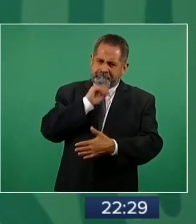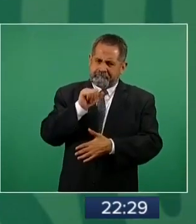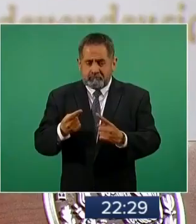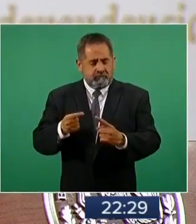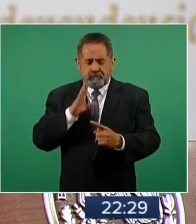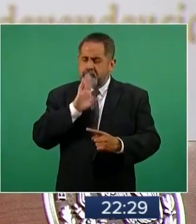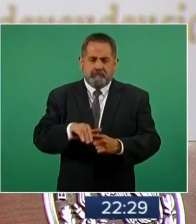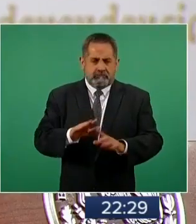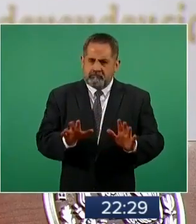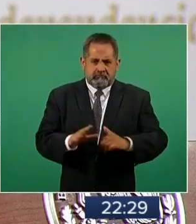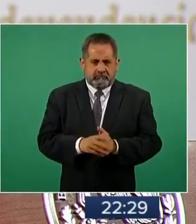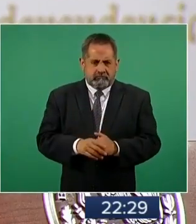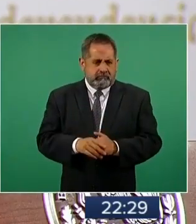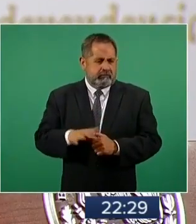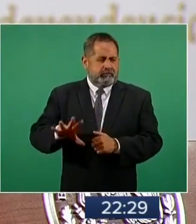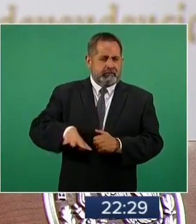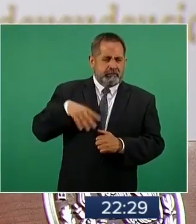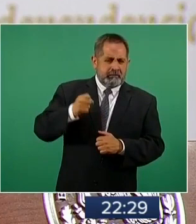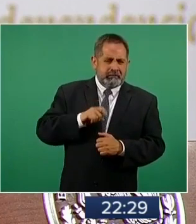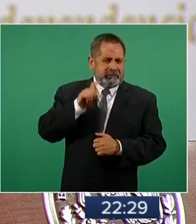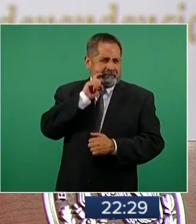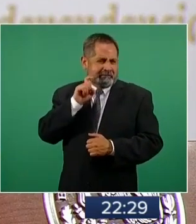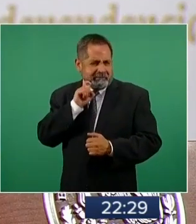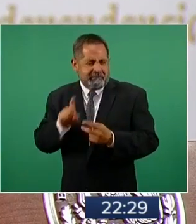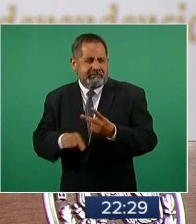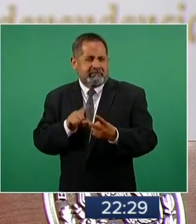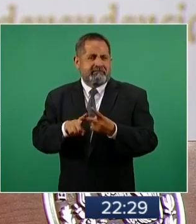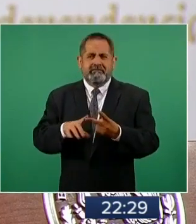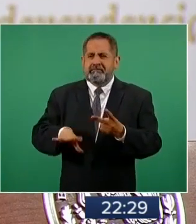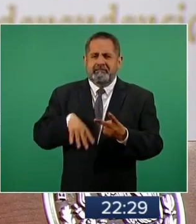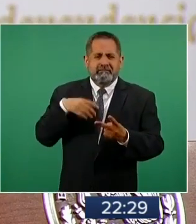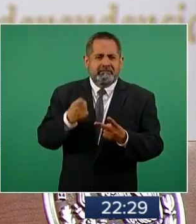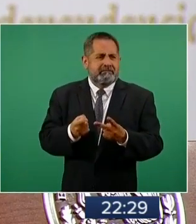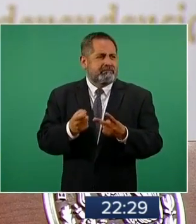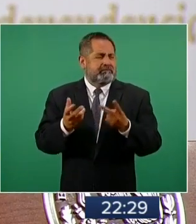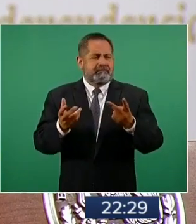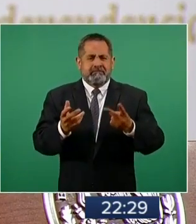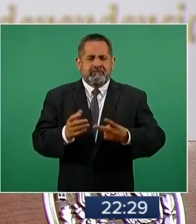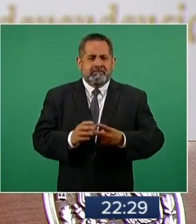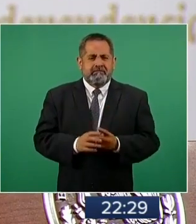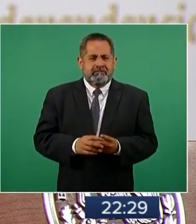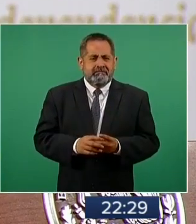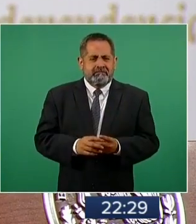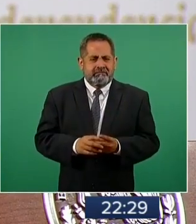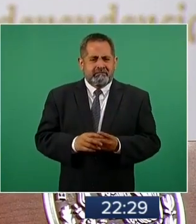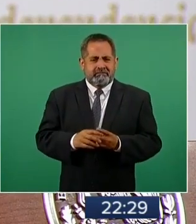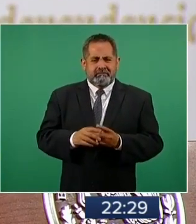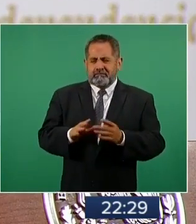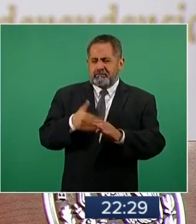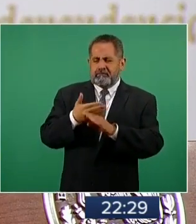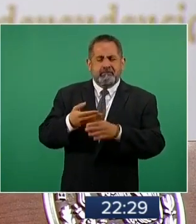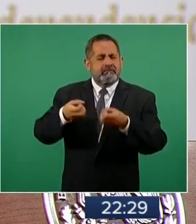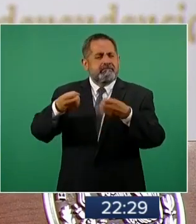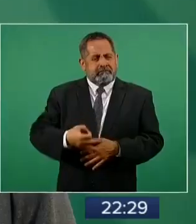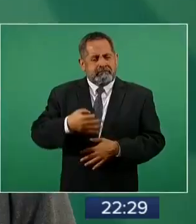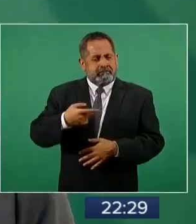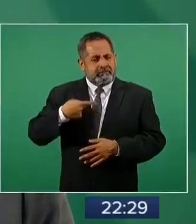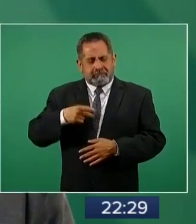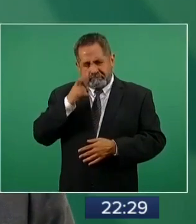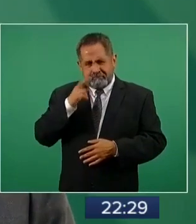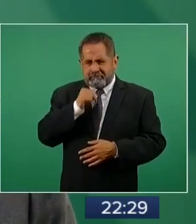abuso sexual, abuso en contra de la dignidad de las personas,